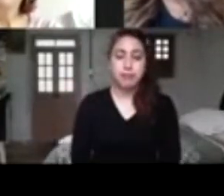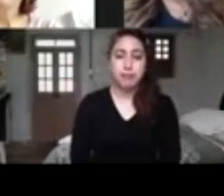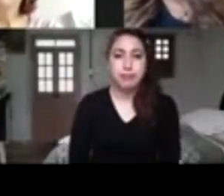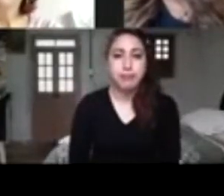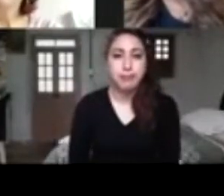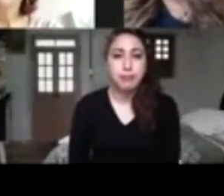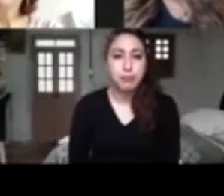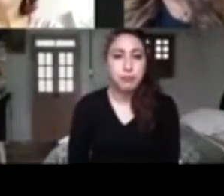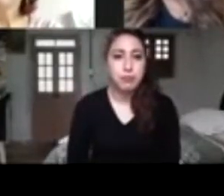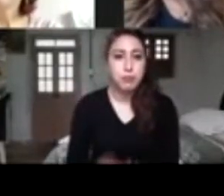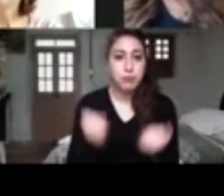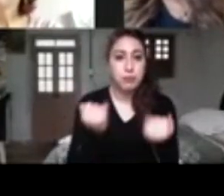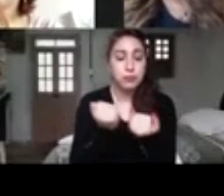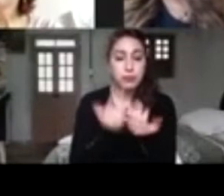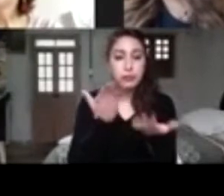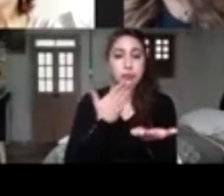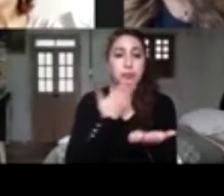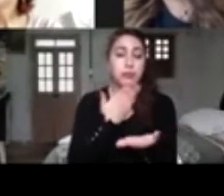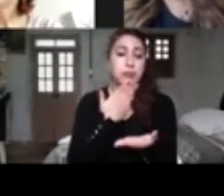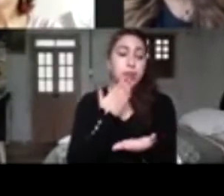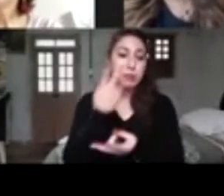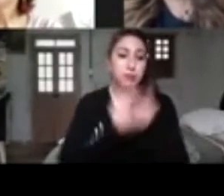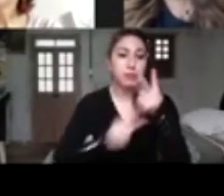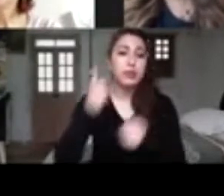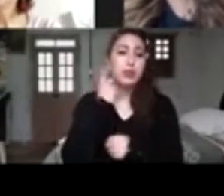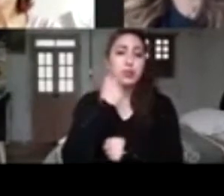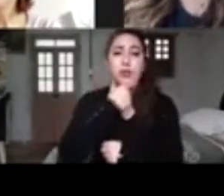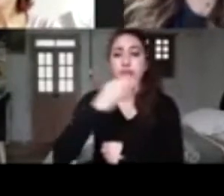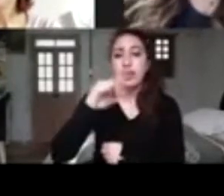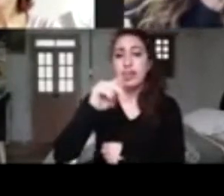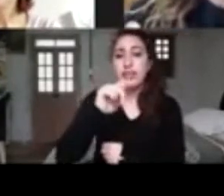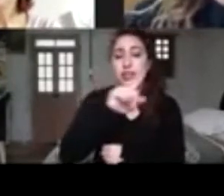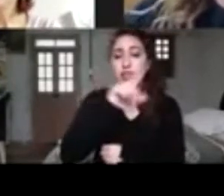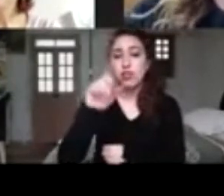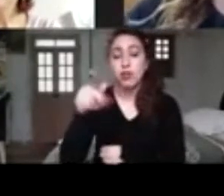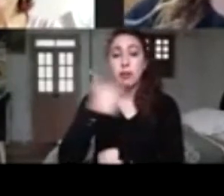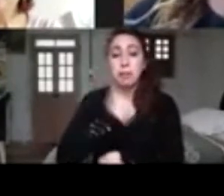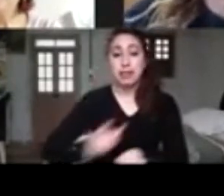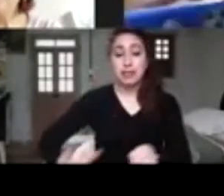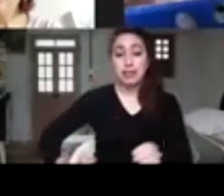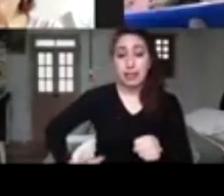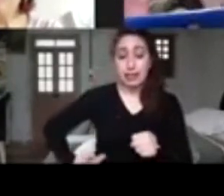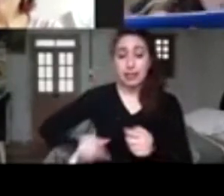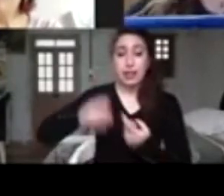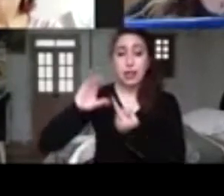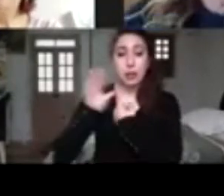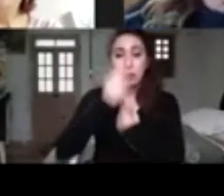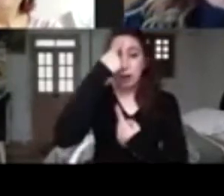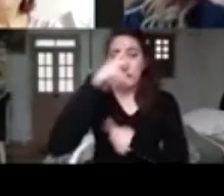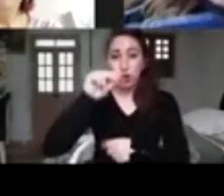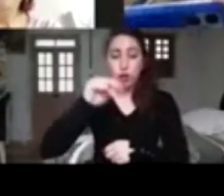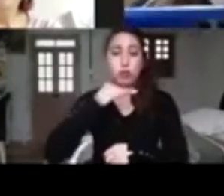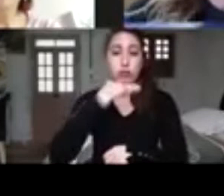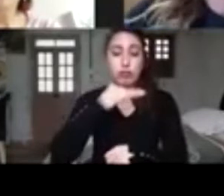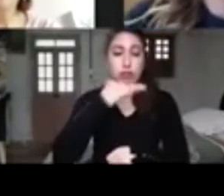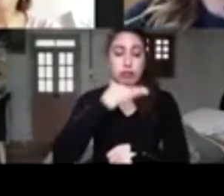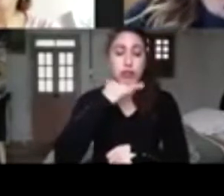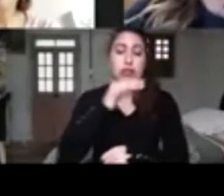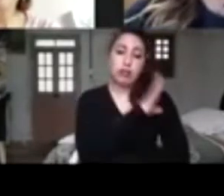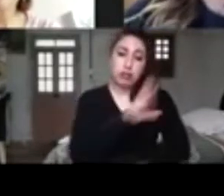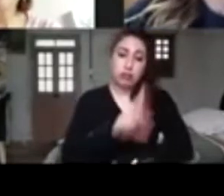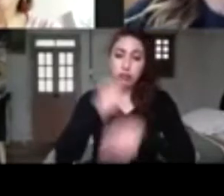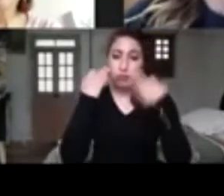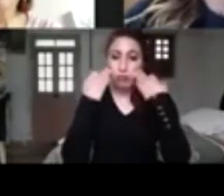Damos la bienvenida también al diputado Carlos Castillo Pérez, quien es presidente de la Comisión de Transparencia y Combate a la Corrupción en el Congreso de la Ciudad de México.